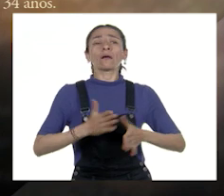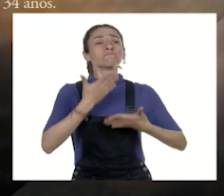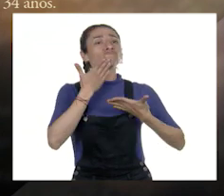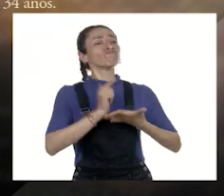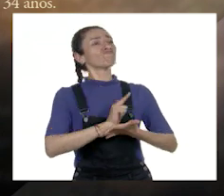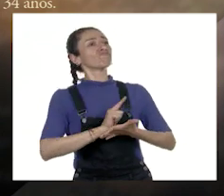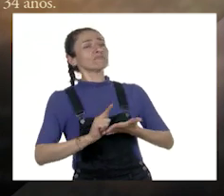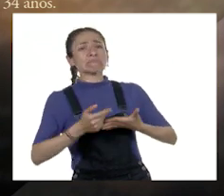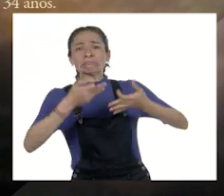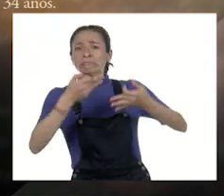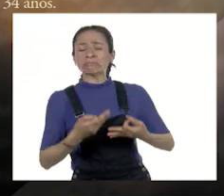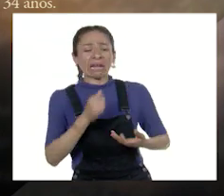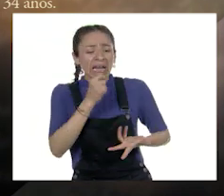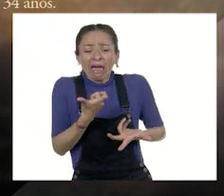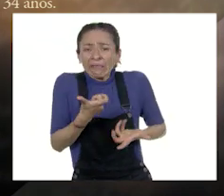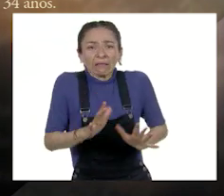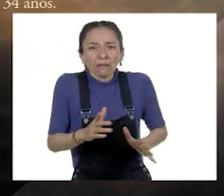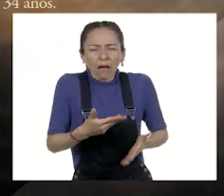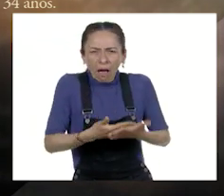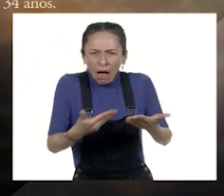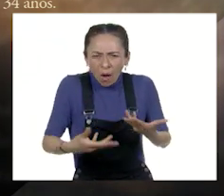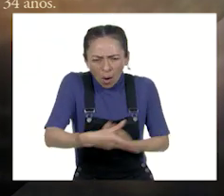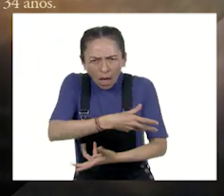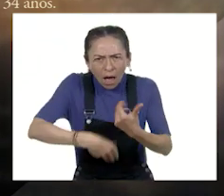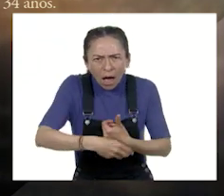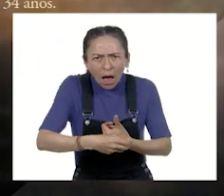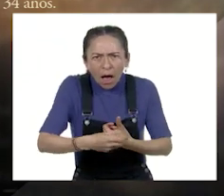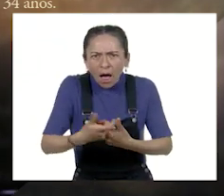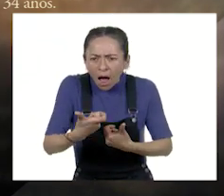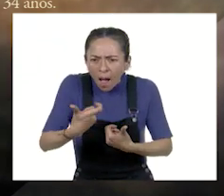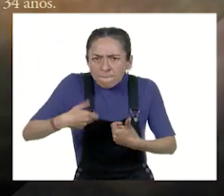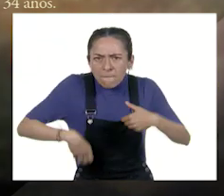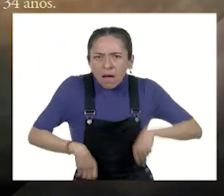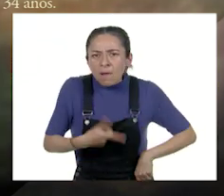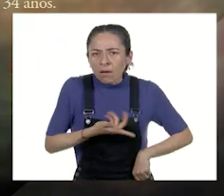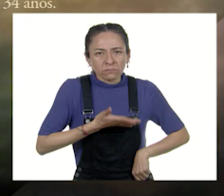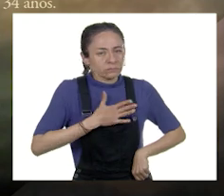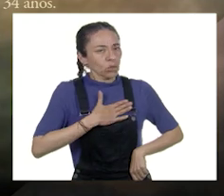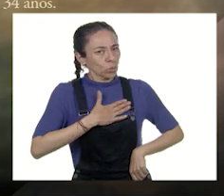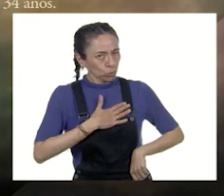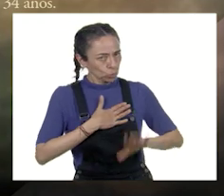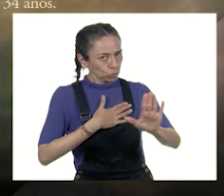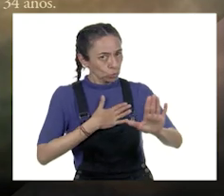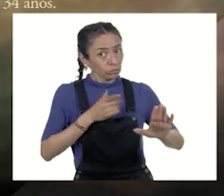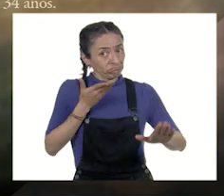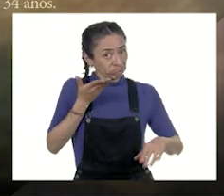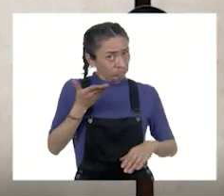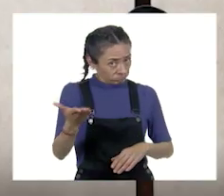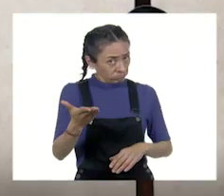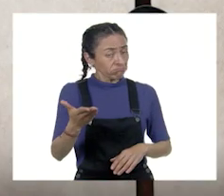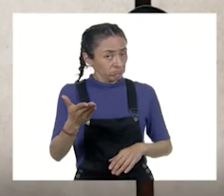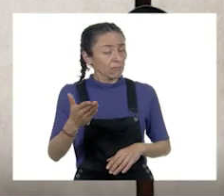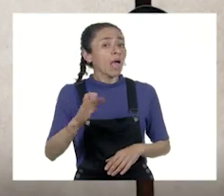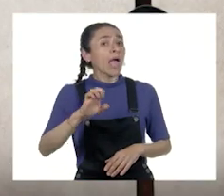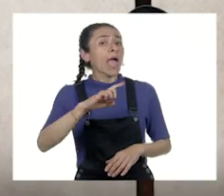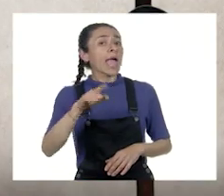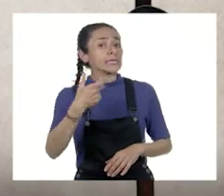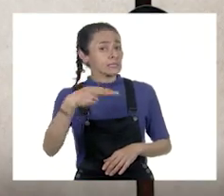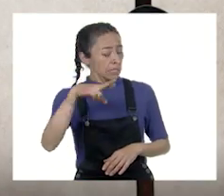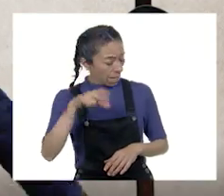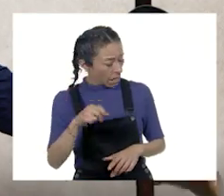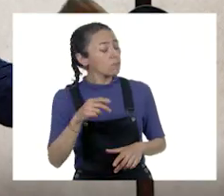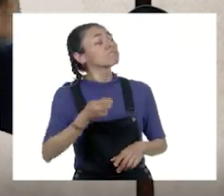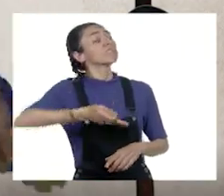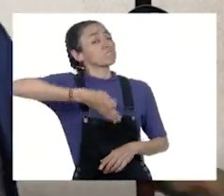llenos de dinero, es justo, repito, que la credencial del señor Ezquerro sea aprobada.